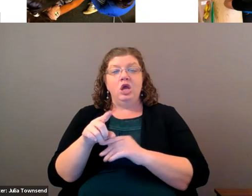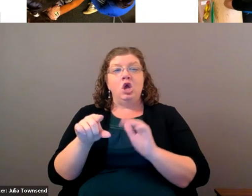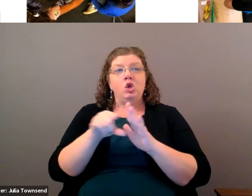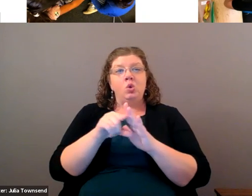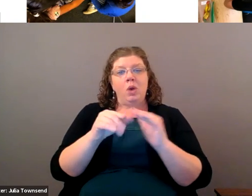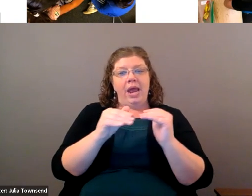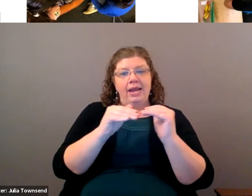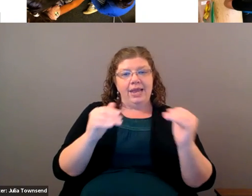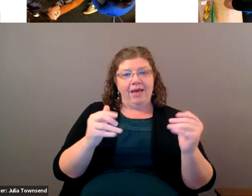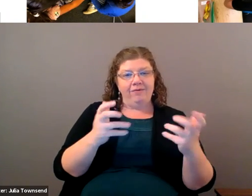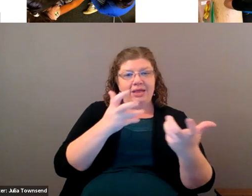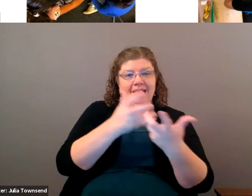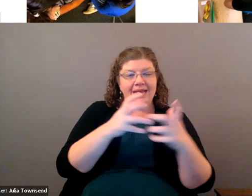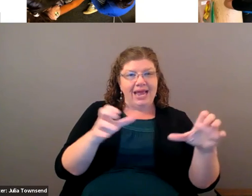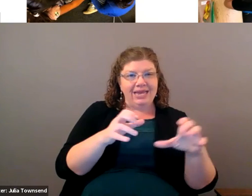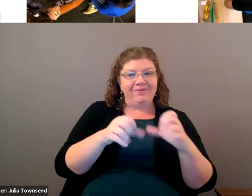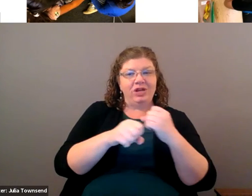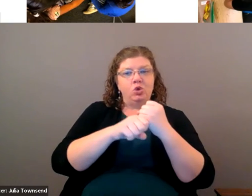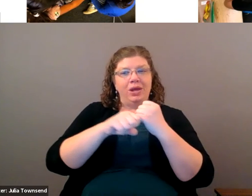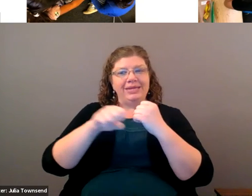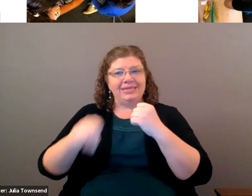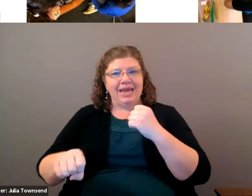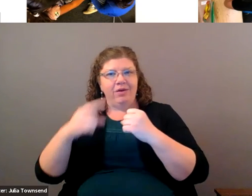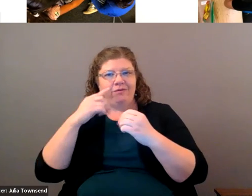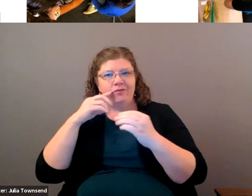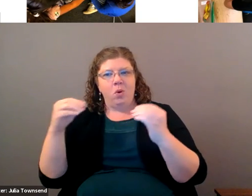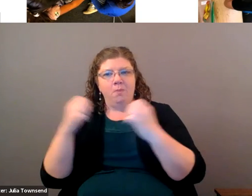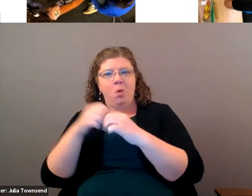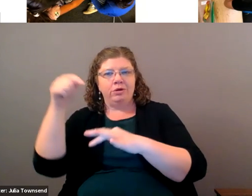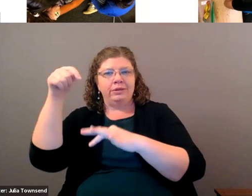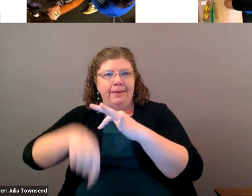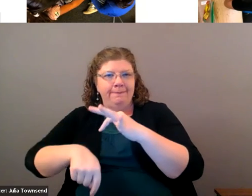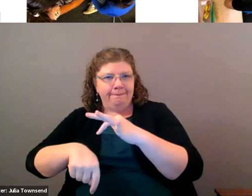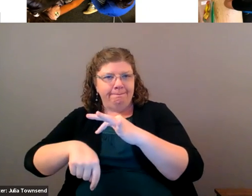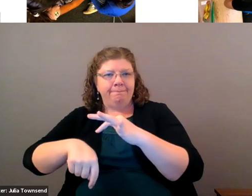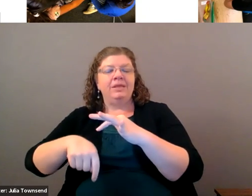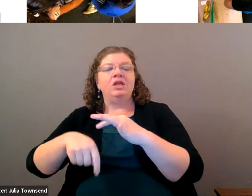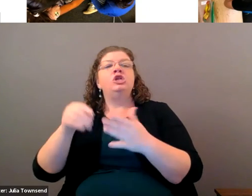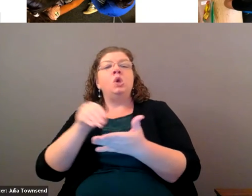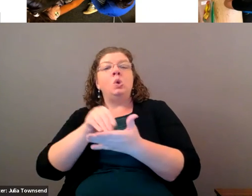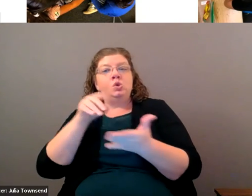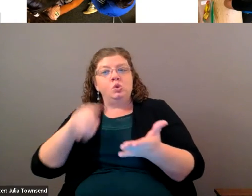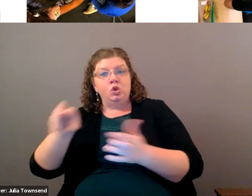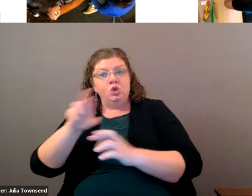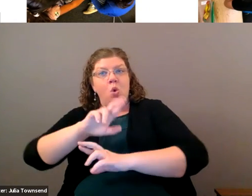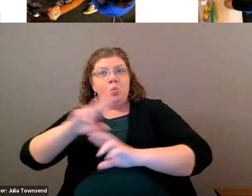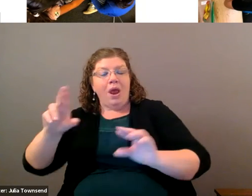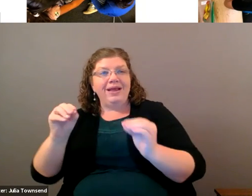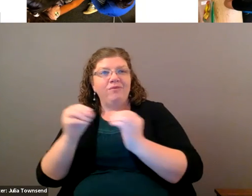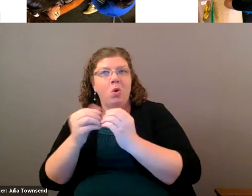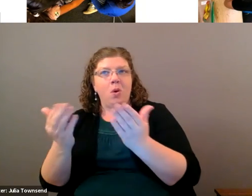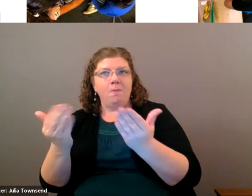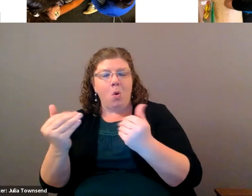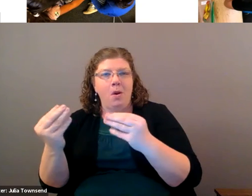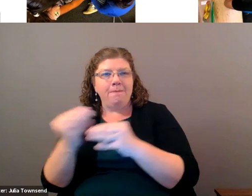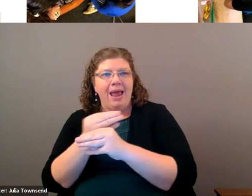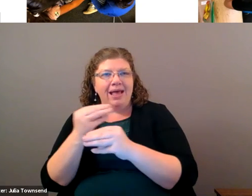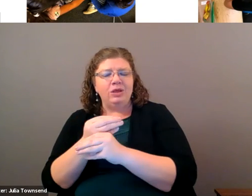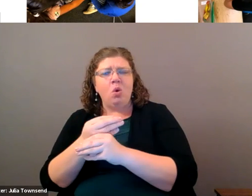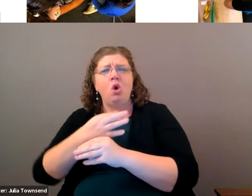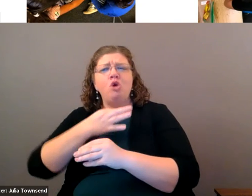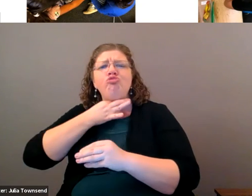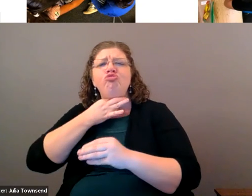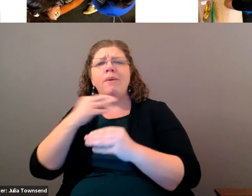las actividades a nivel de grado para entrar más en profundización. Así que para los estudiantes que tienen mucha